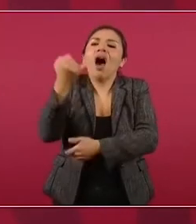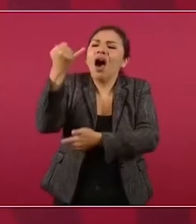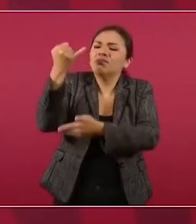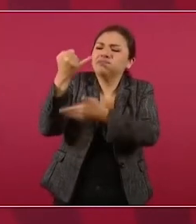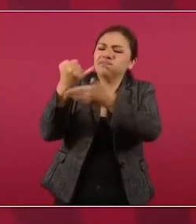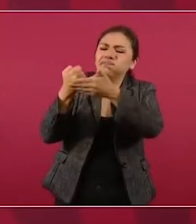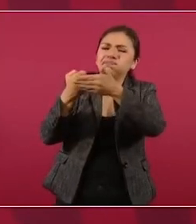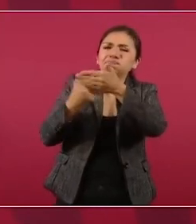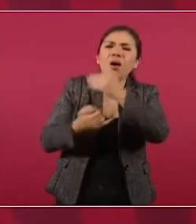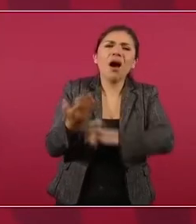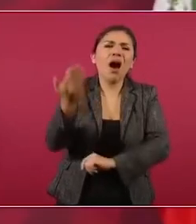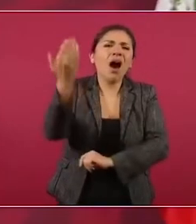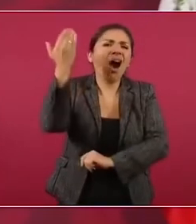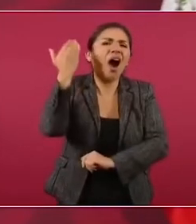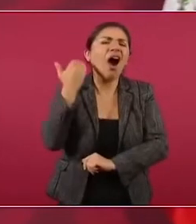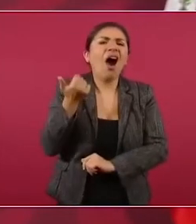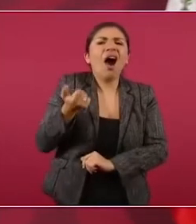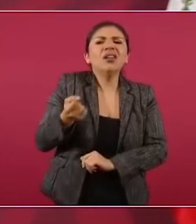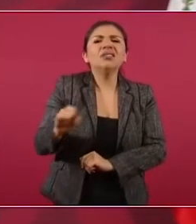bien